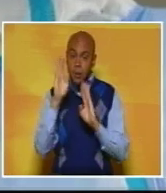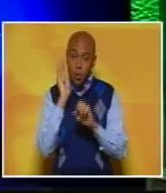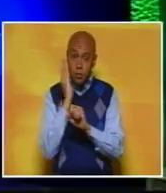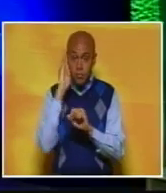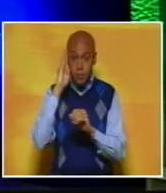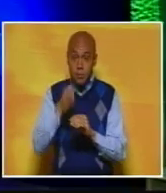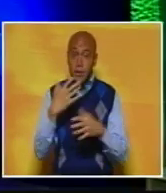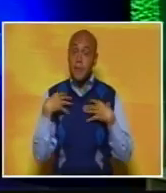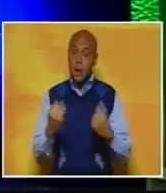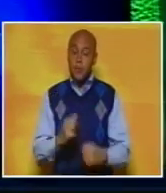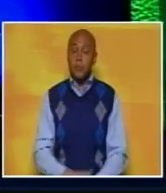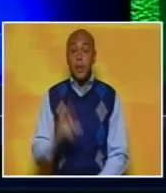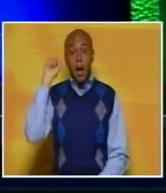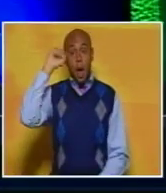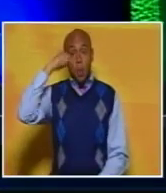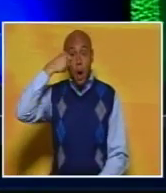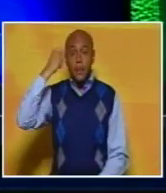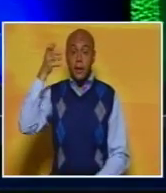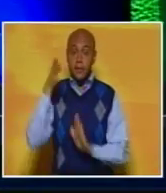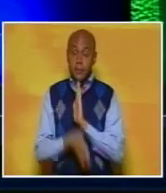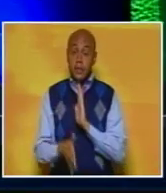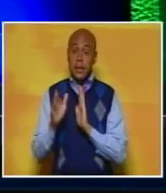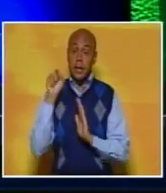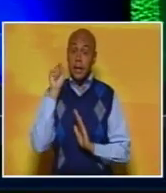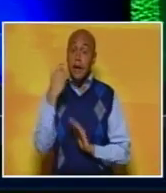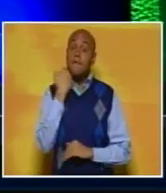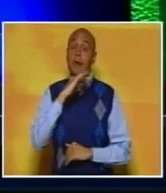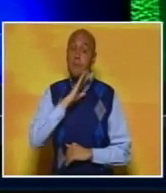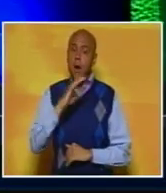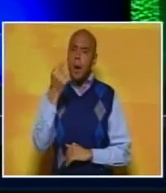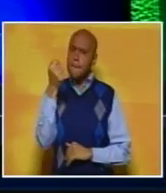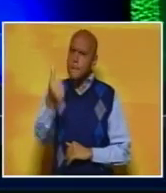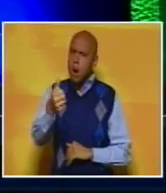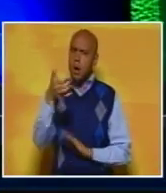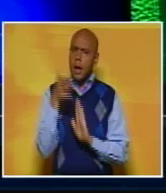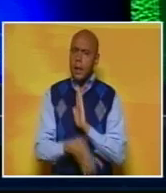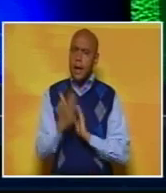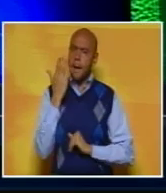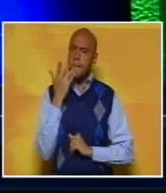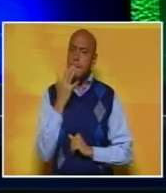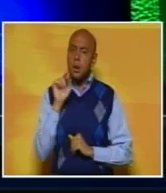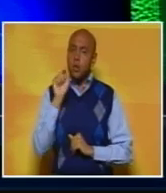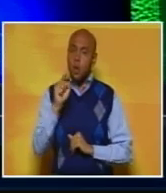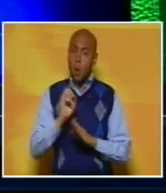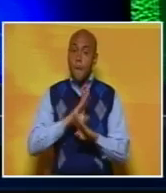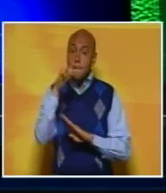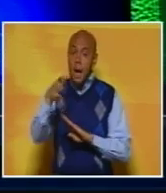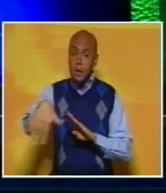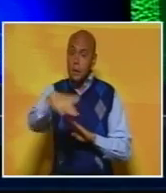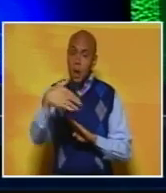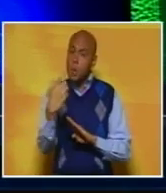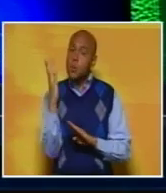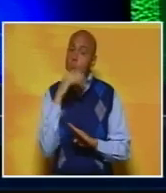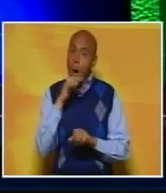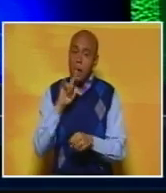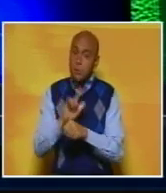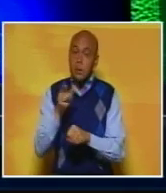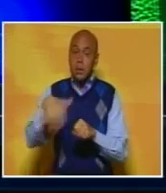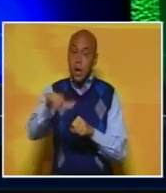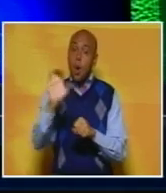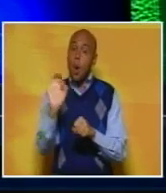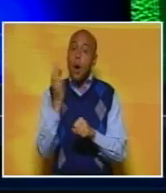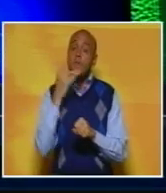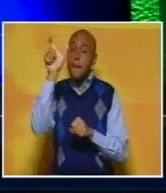síntomas. Recuerde que las posibilidades de contagio son menores si no ha estado en zonas donde se propague el virus o en contacto